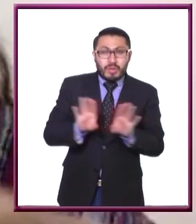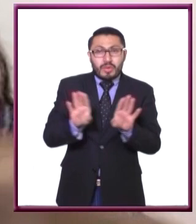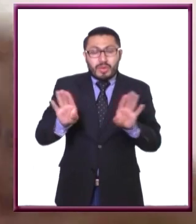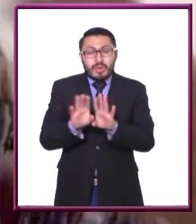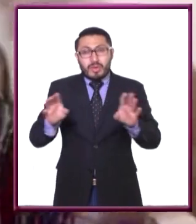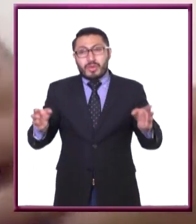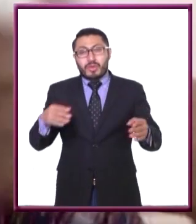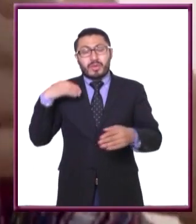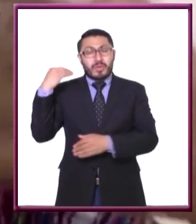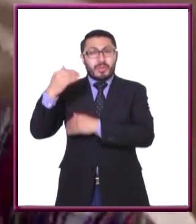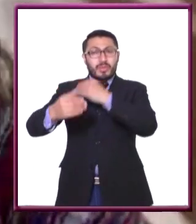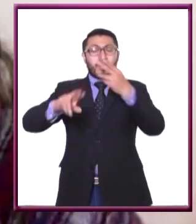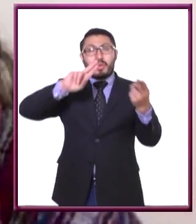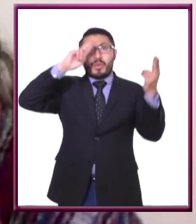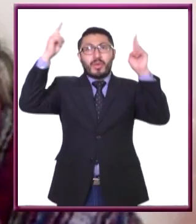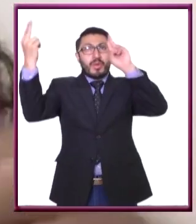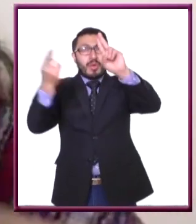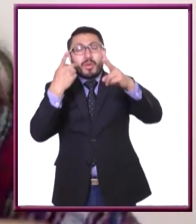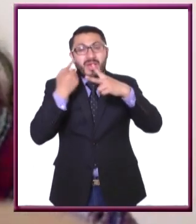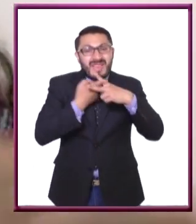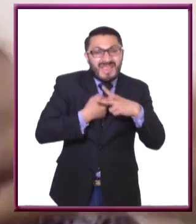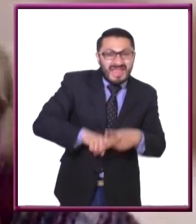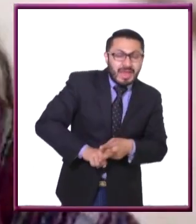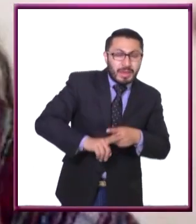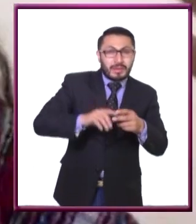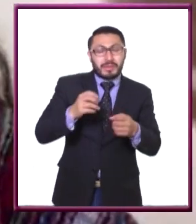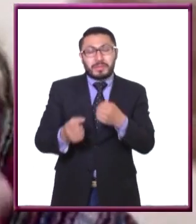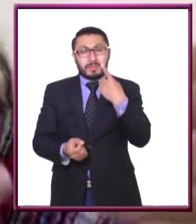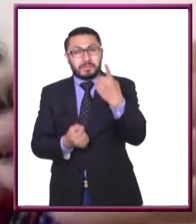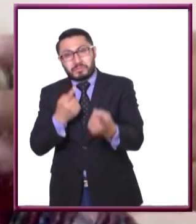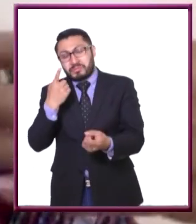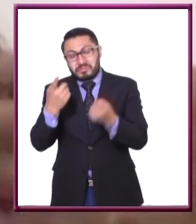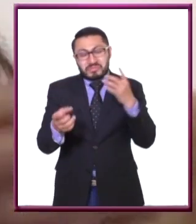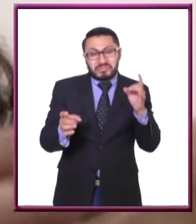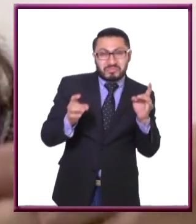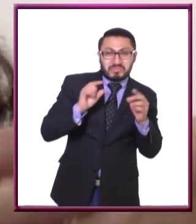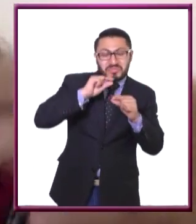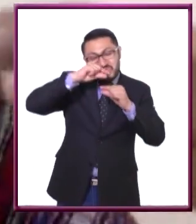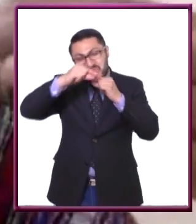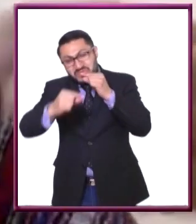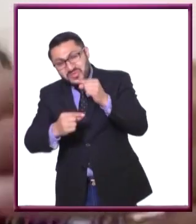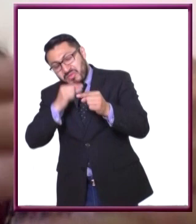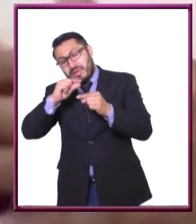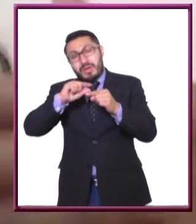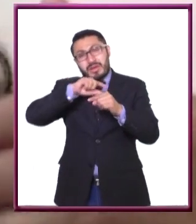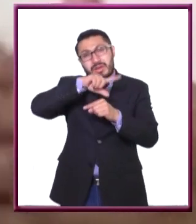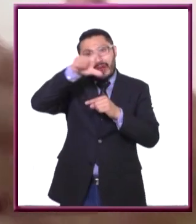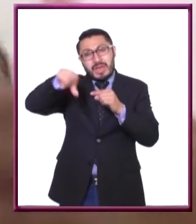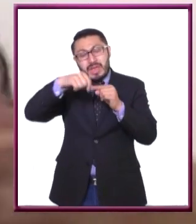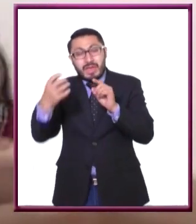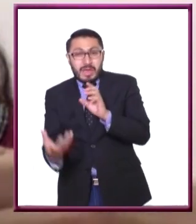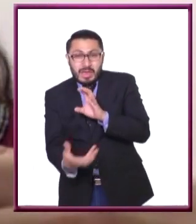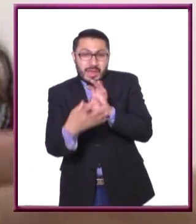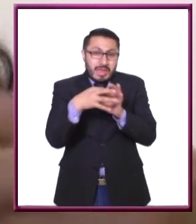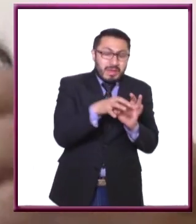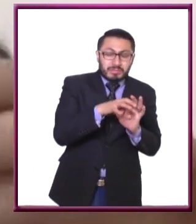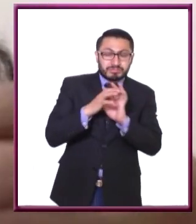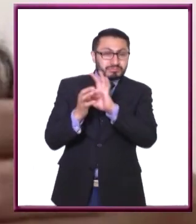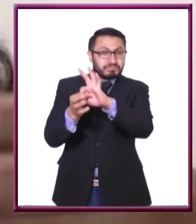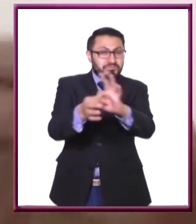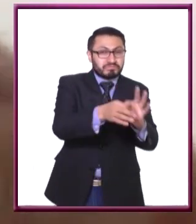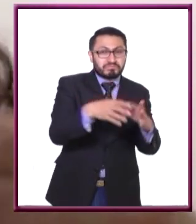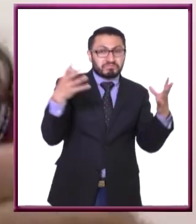universo. Al principio, en la evolución del mismo universo, cuando se fueron generando las primeras partículas, y estas partículas después se unieron